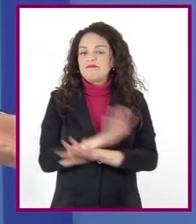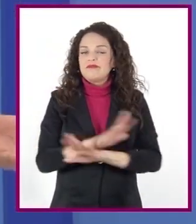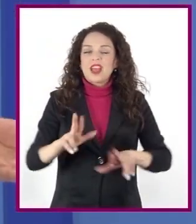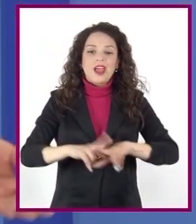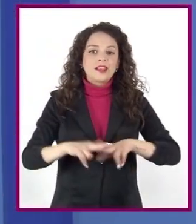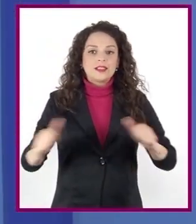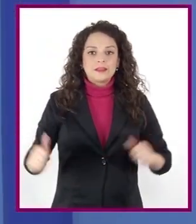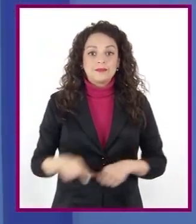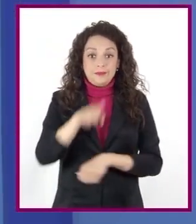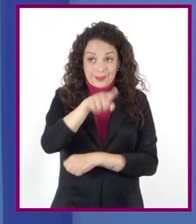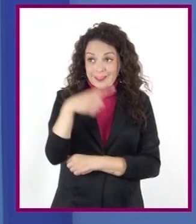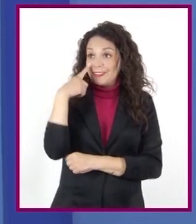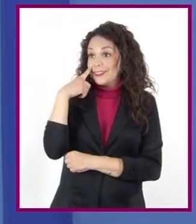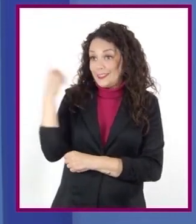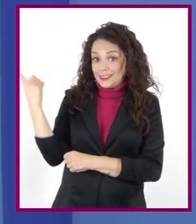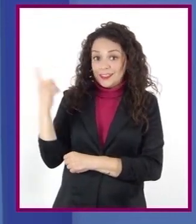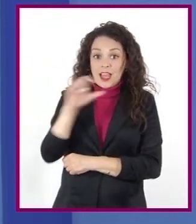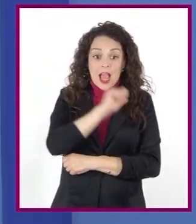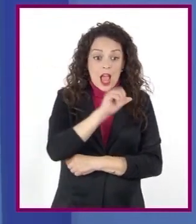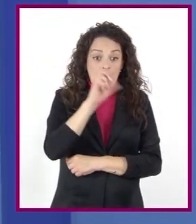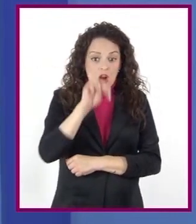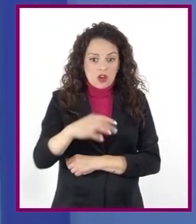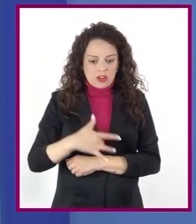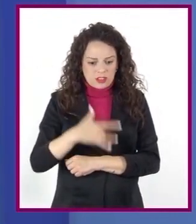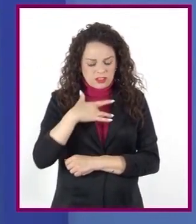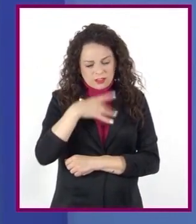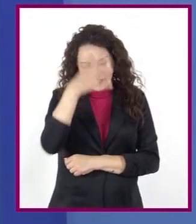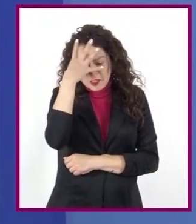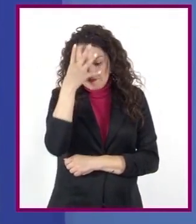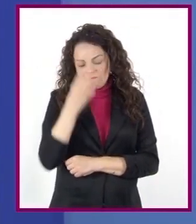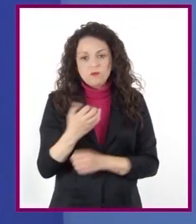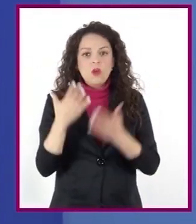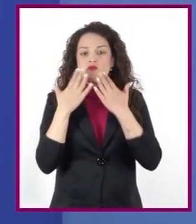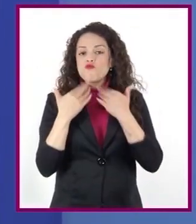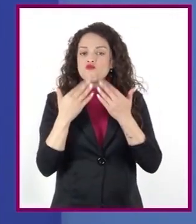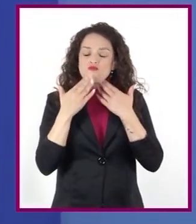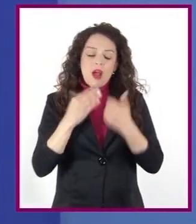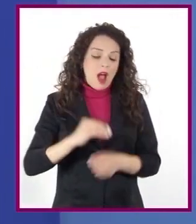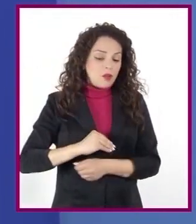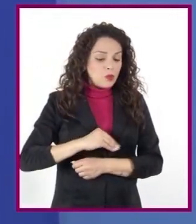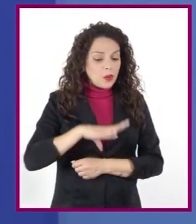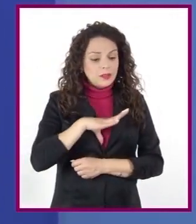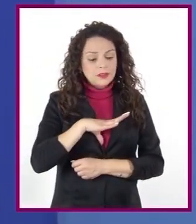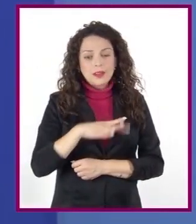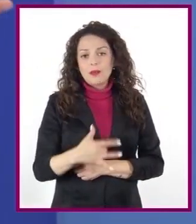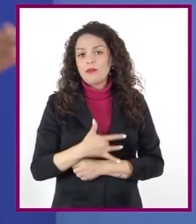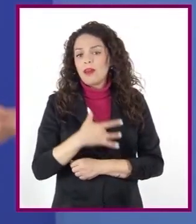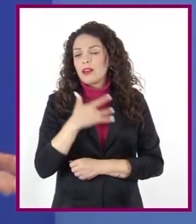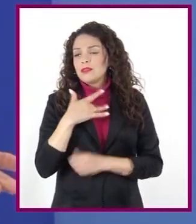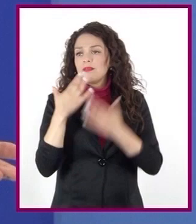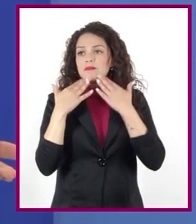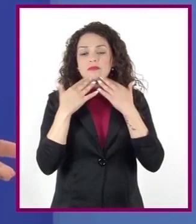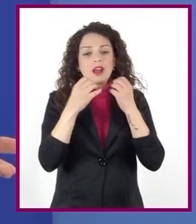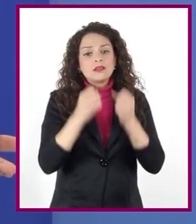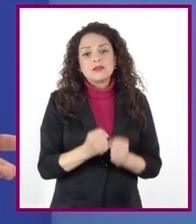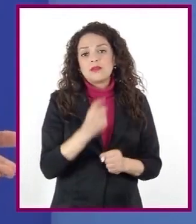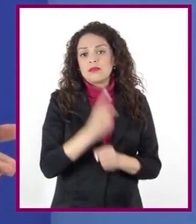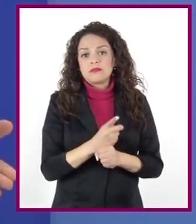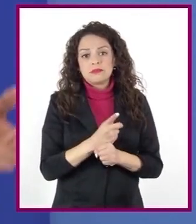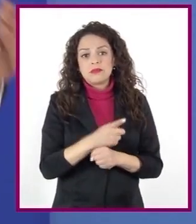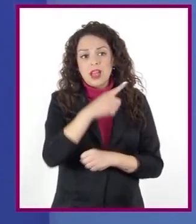se sintió triste, sin autoestima, inseguro, como una carga para su